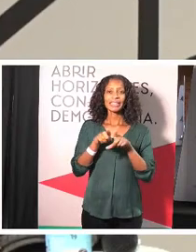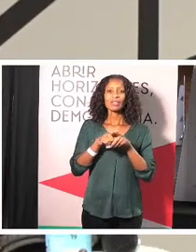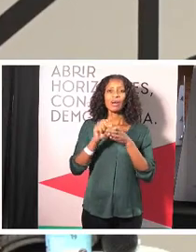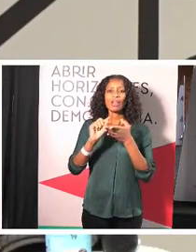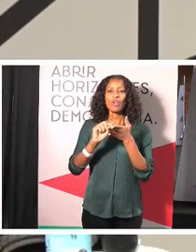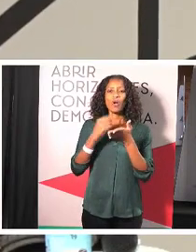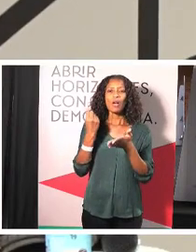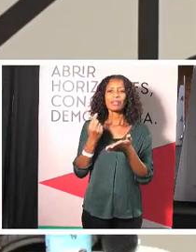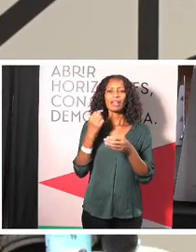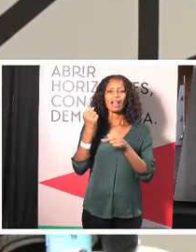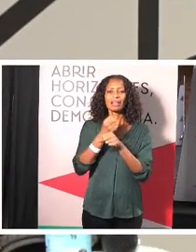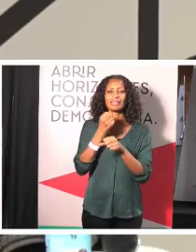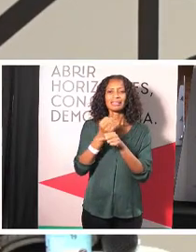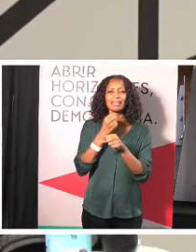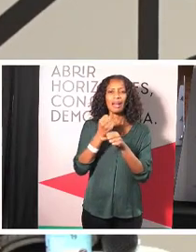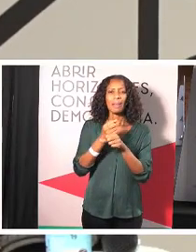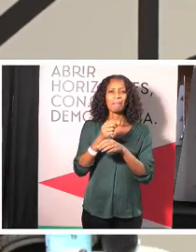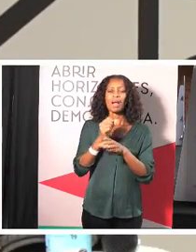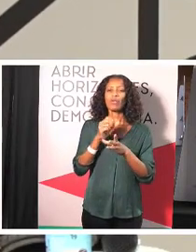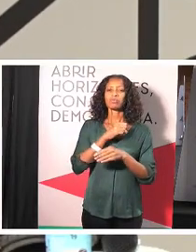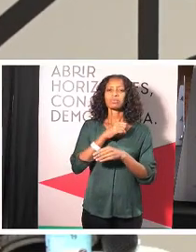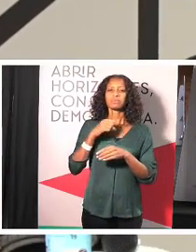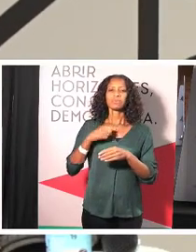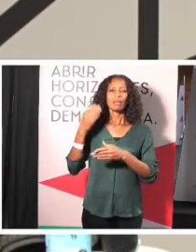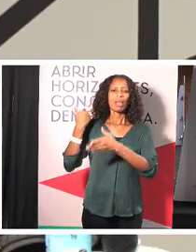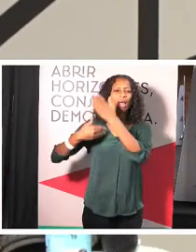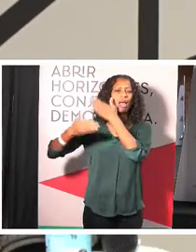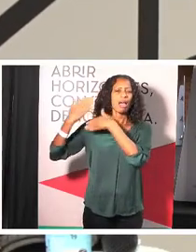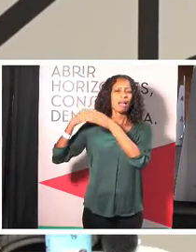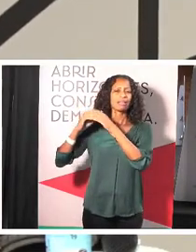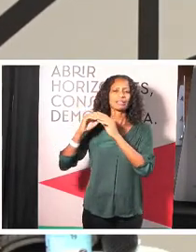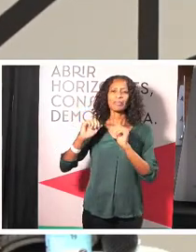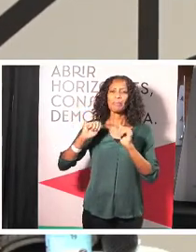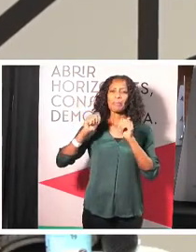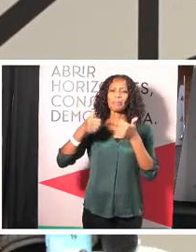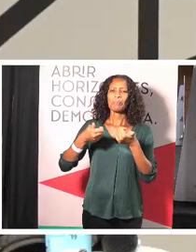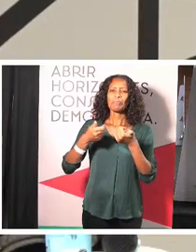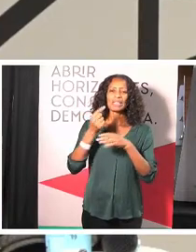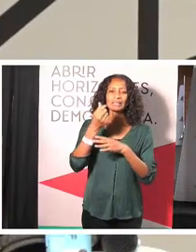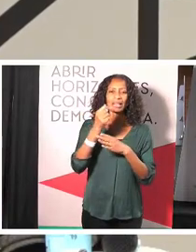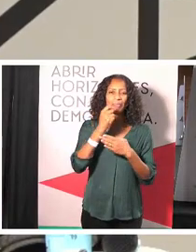cuenta ajena en el momento del capitalismo originario, primigenio o industrial.